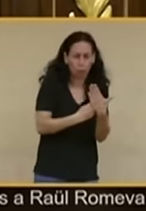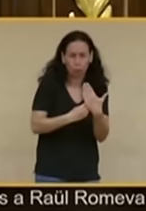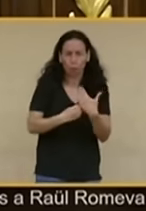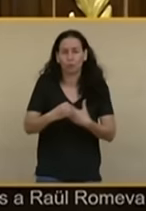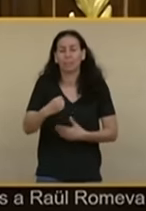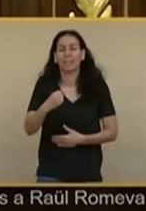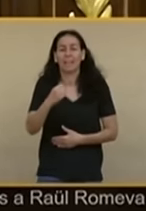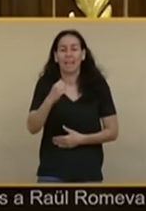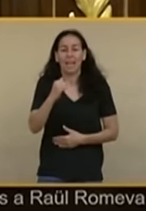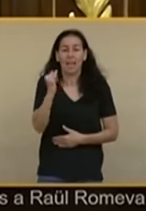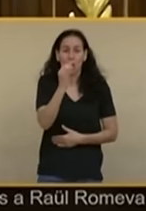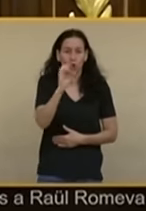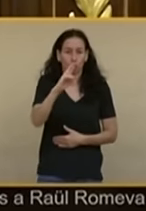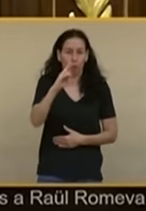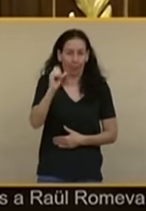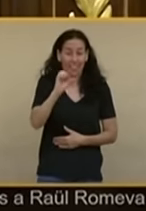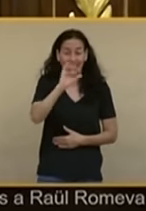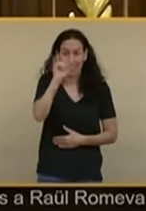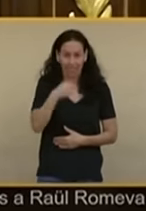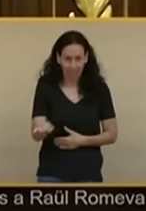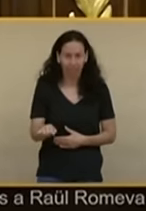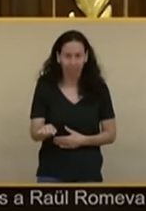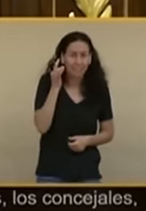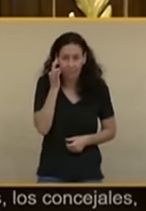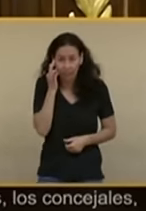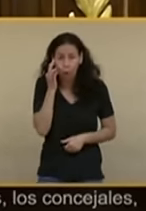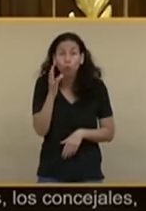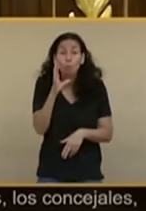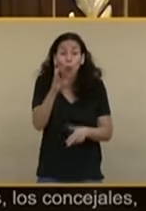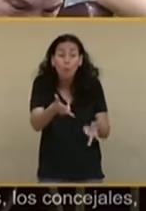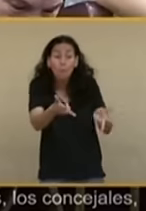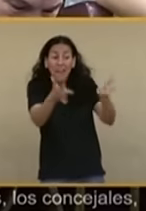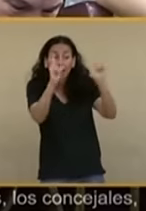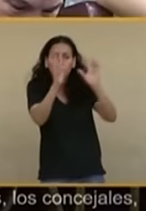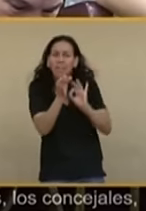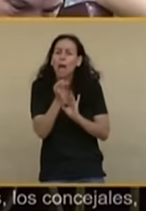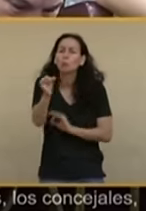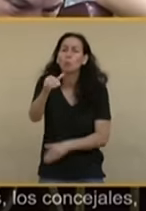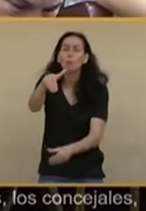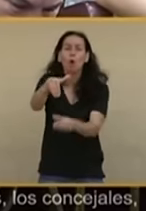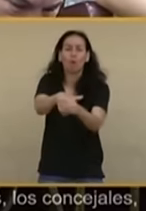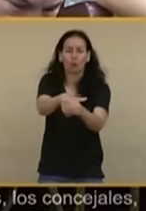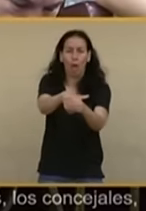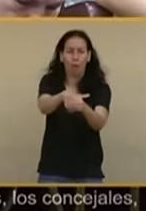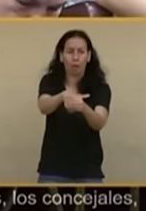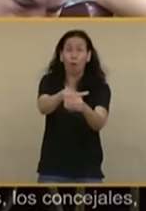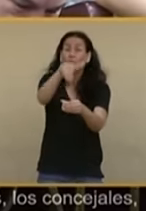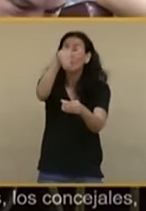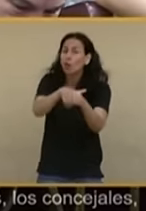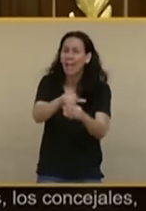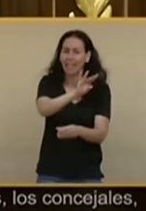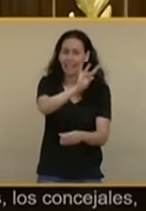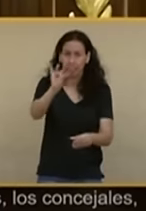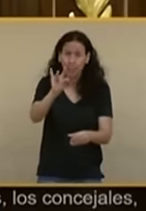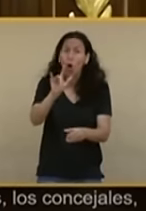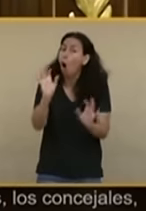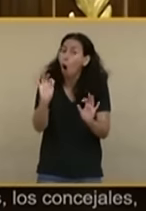a Jordi Cuixart, por ser los primeros a su pueblo votar. Votar que sí, votar que